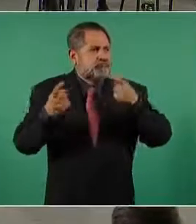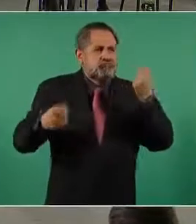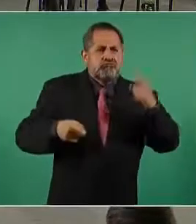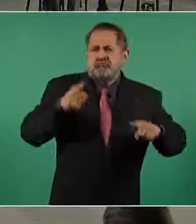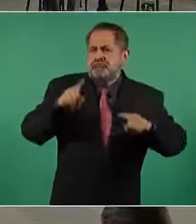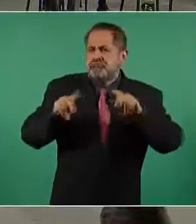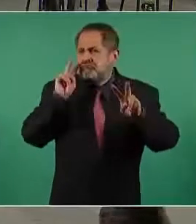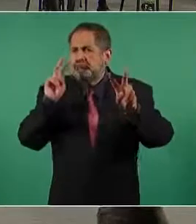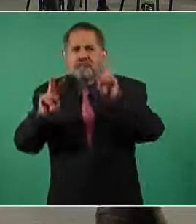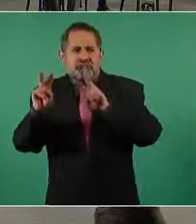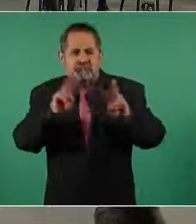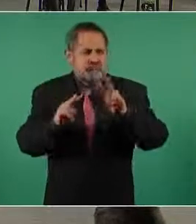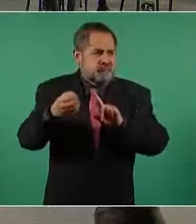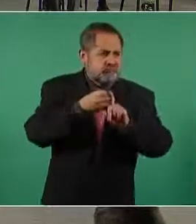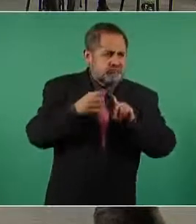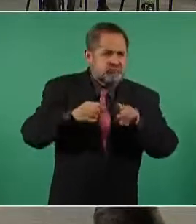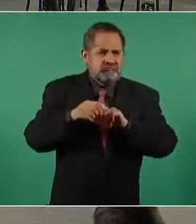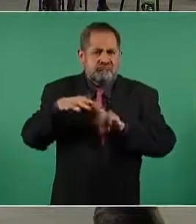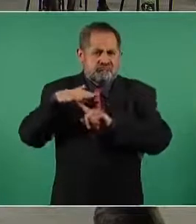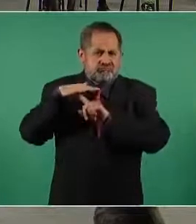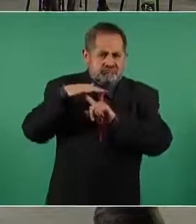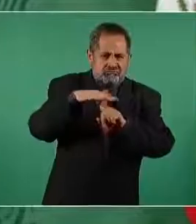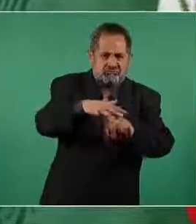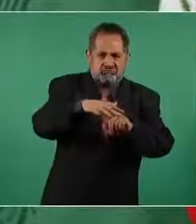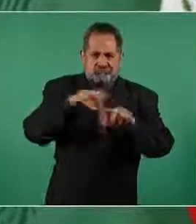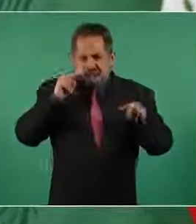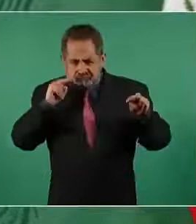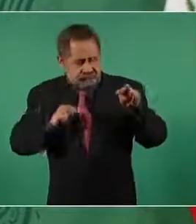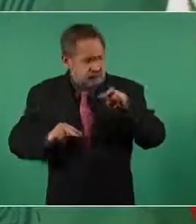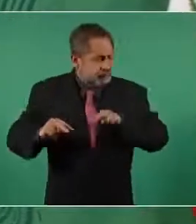ya estaban llevando a cabo sobrevuelos y ya estaban